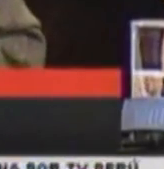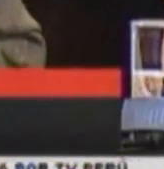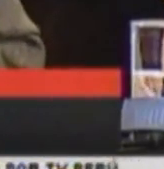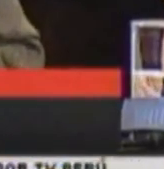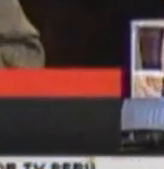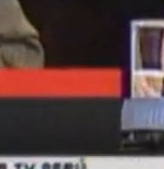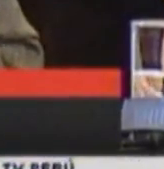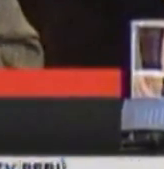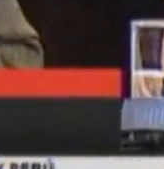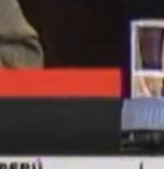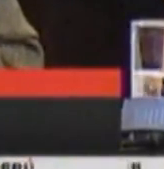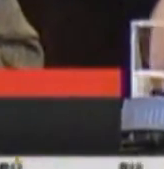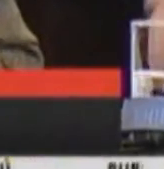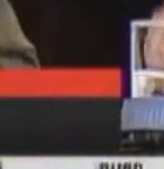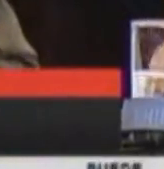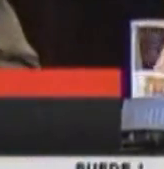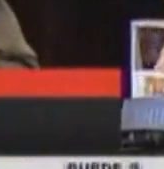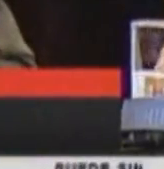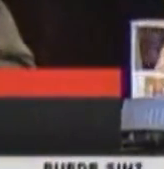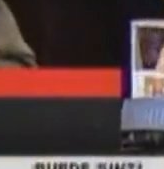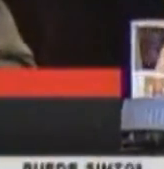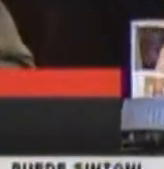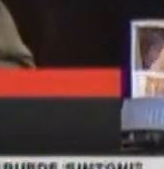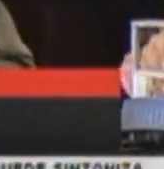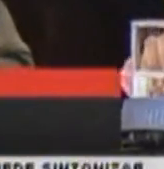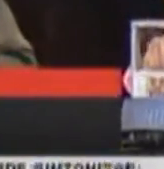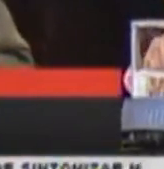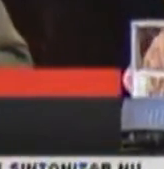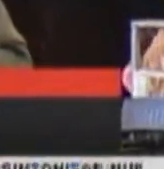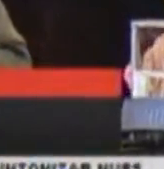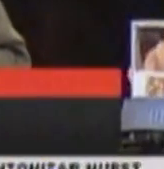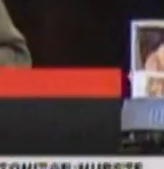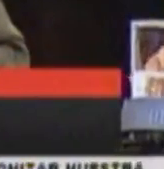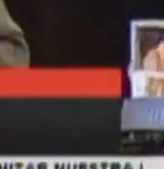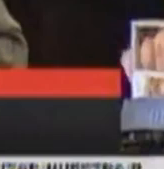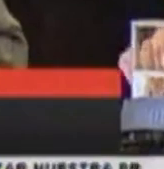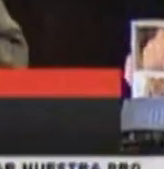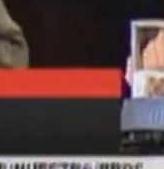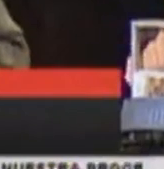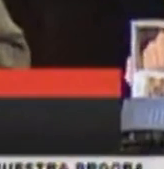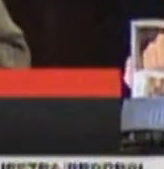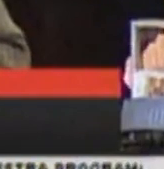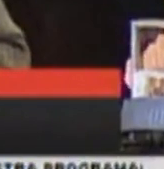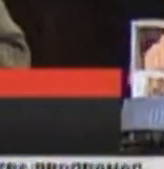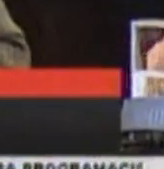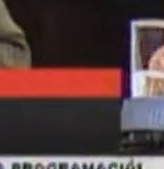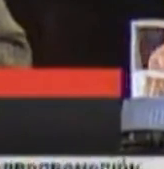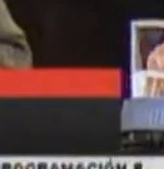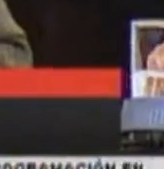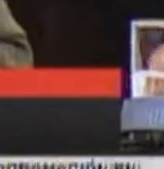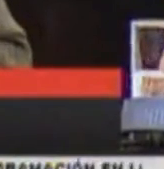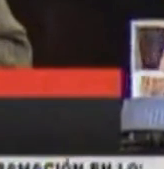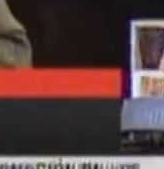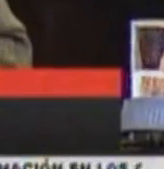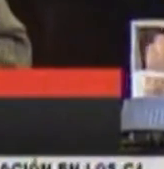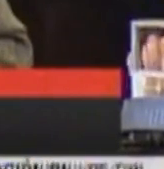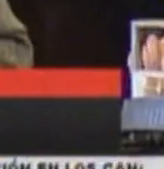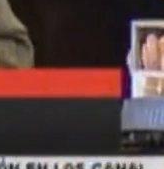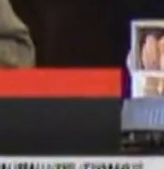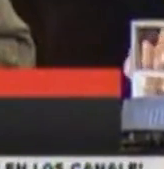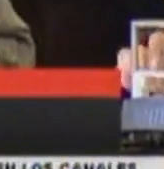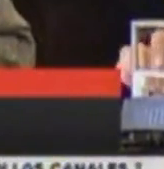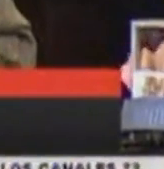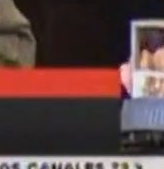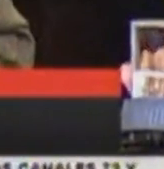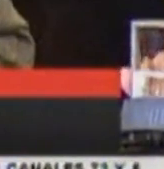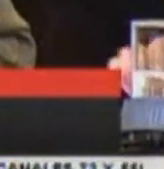institucionalizado para una visión compartida y hacer todos estos esfuerzos. Hasta ahora no estamos, no puedo decir que ese plan hoy día está cumpliendo como organismo